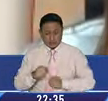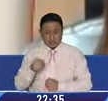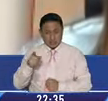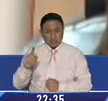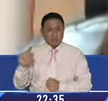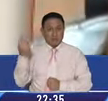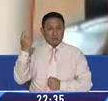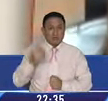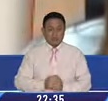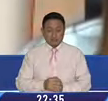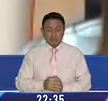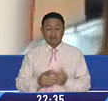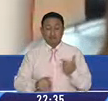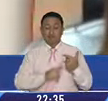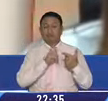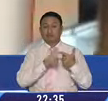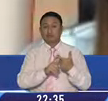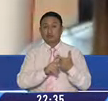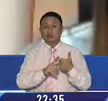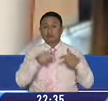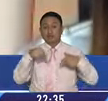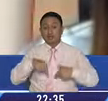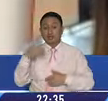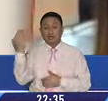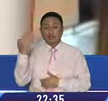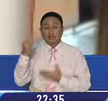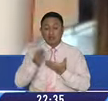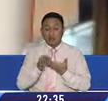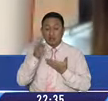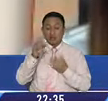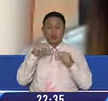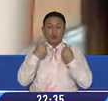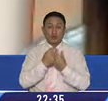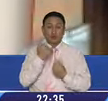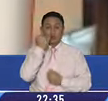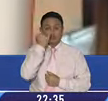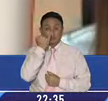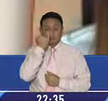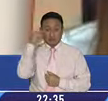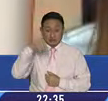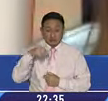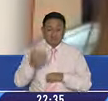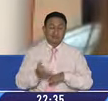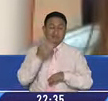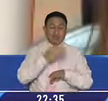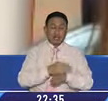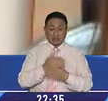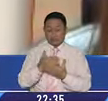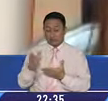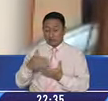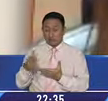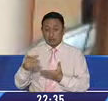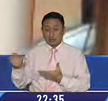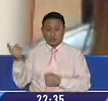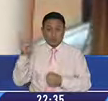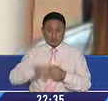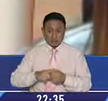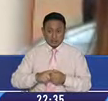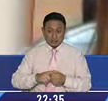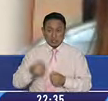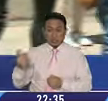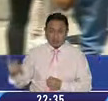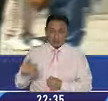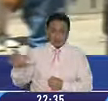vulnerabilidad. En segundo lugar, para bachilleres de pueblos y nacionalidades, grupos que fueron tradicionalmente excluidos y que no han tenido acceso a la